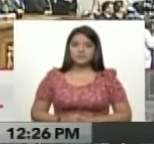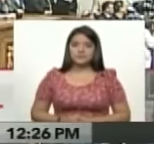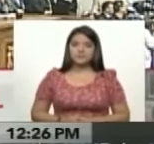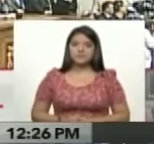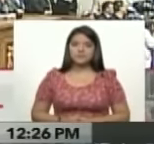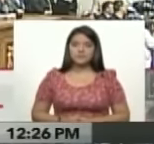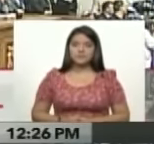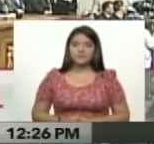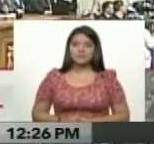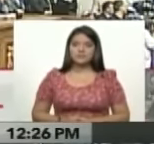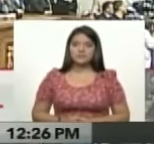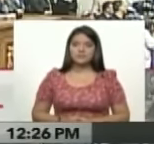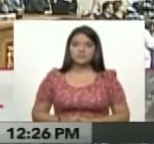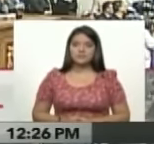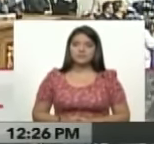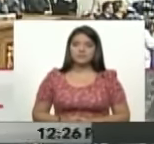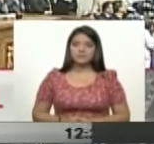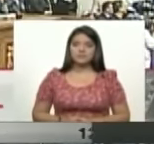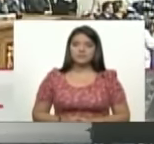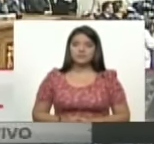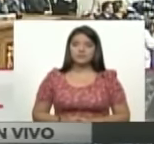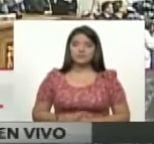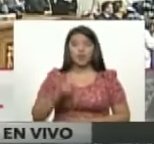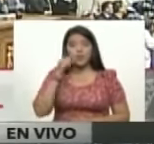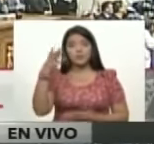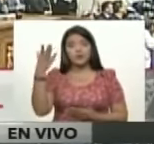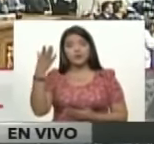Señor director de debates,